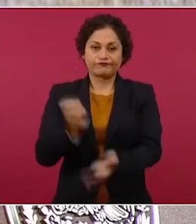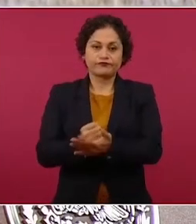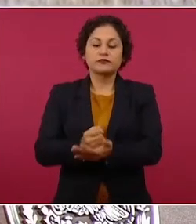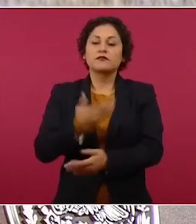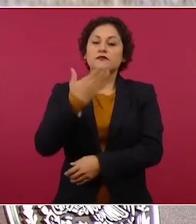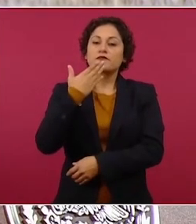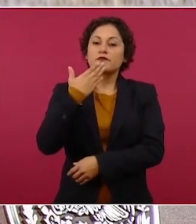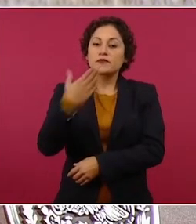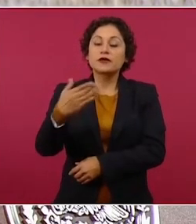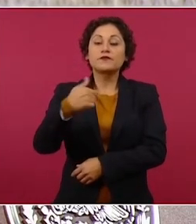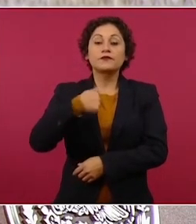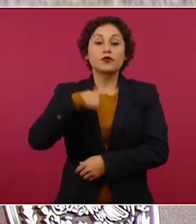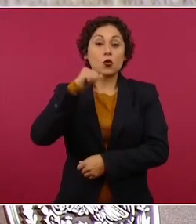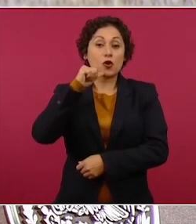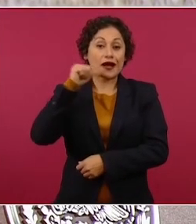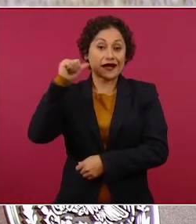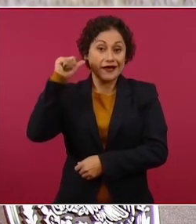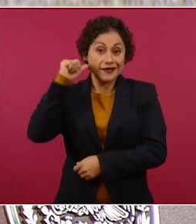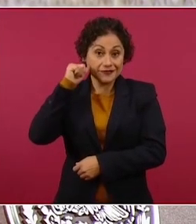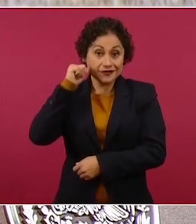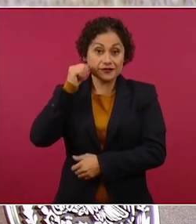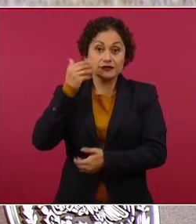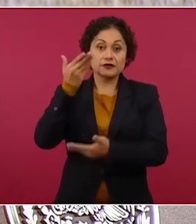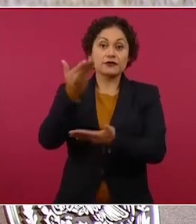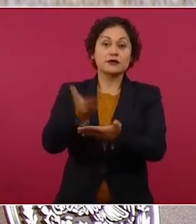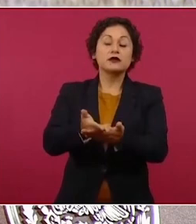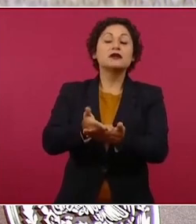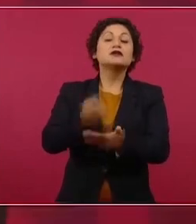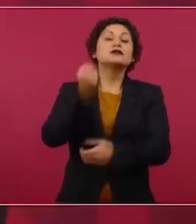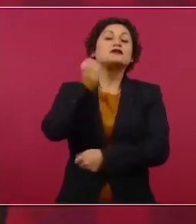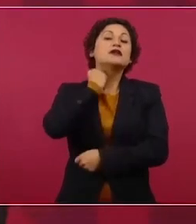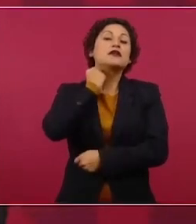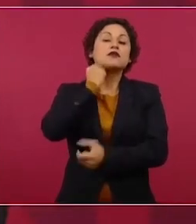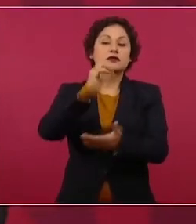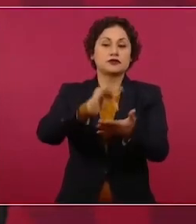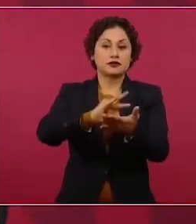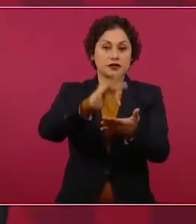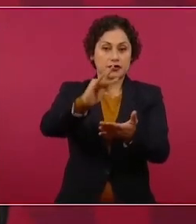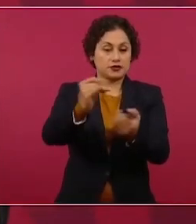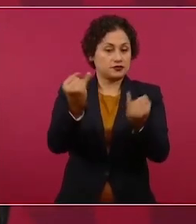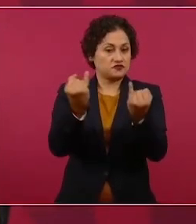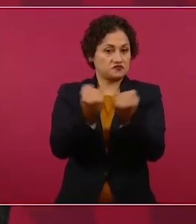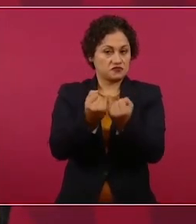lo hice ayer con los senadores, a los diputados que